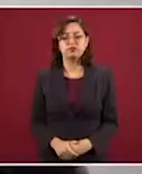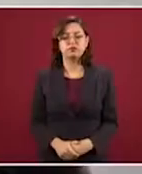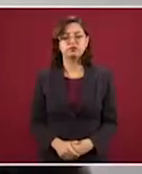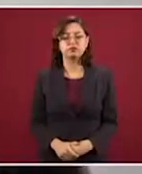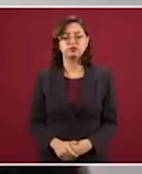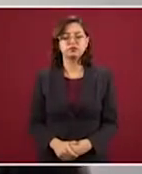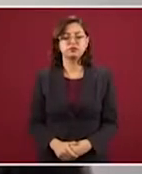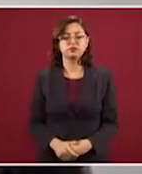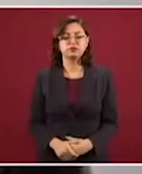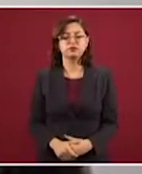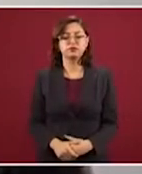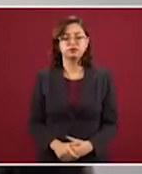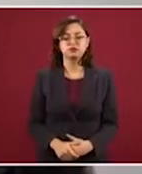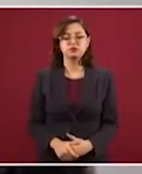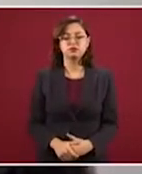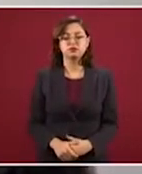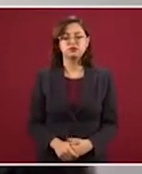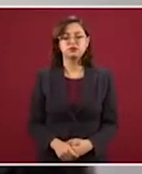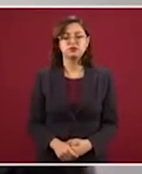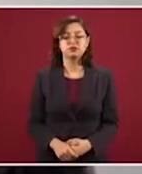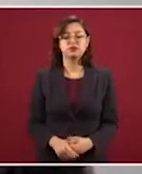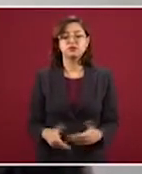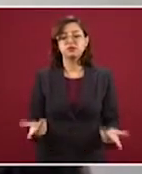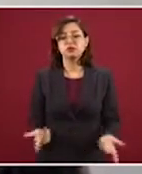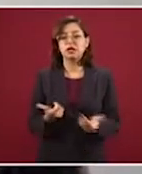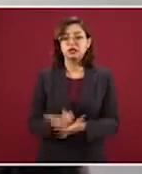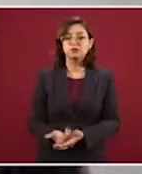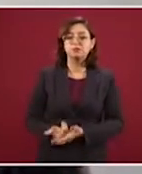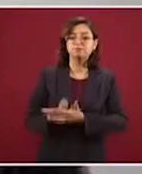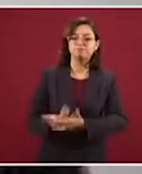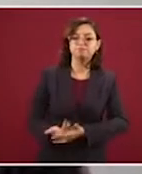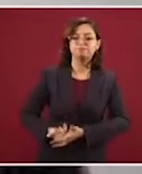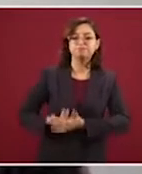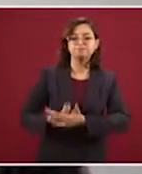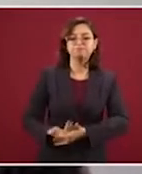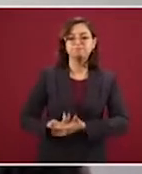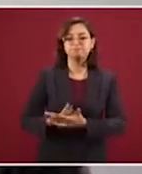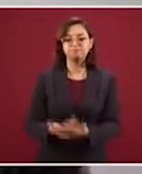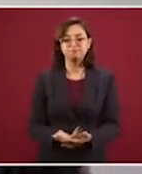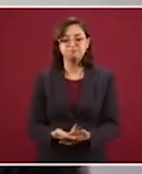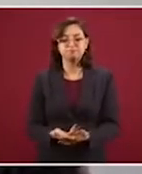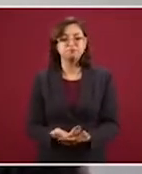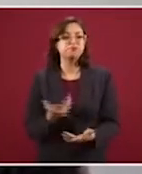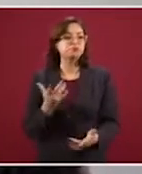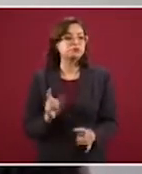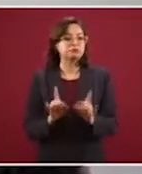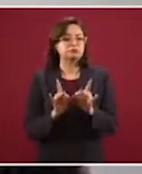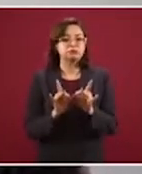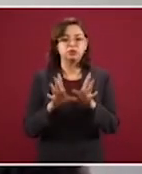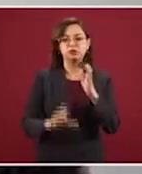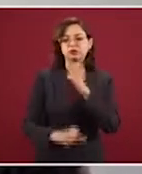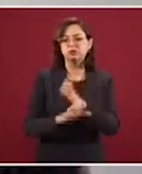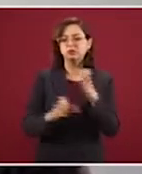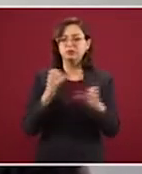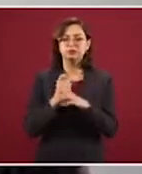en espera de que se aclaren muchas cosas